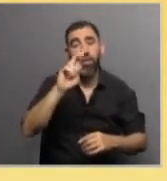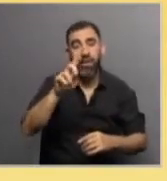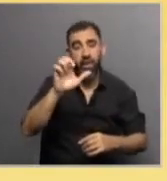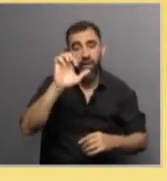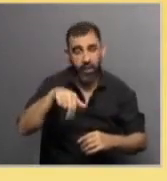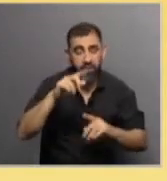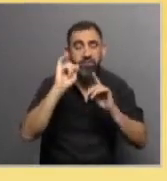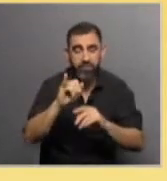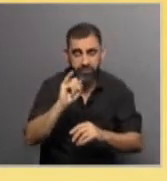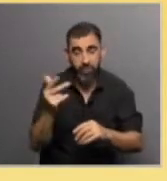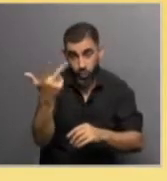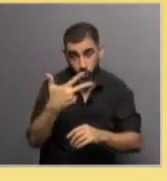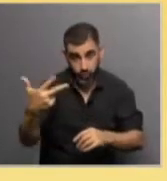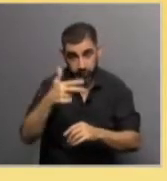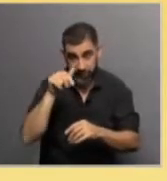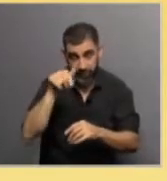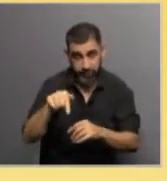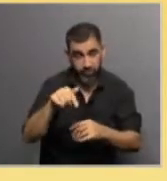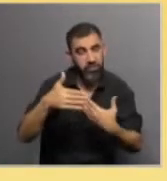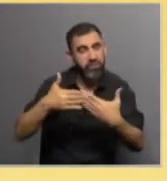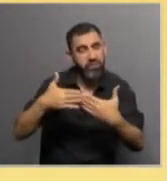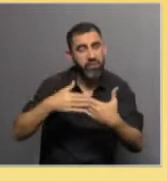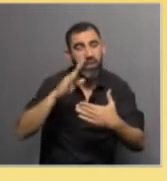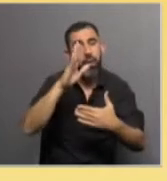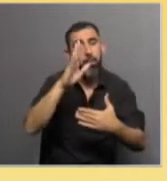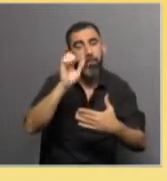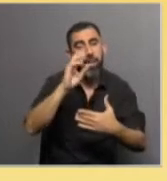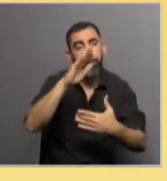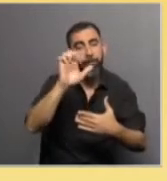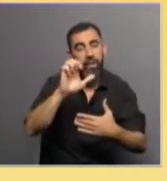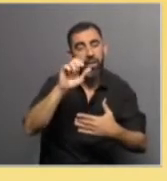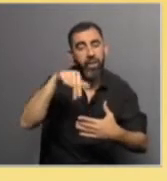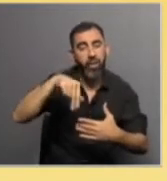allí, alrededor de la localidad de Pepe Núñez.